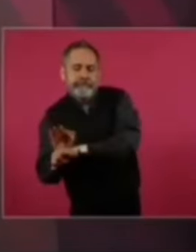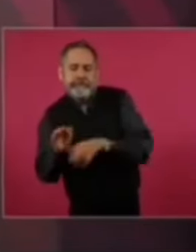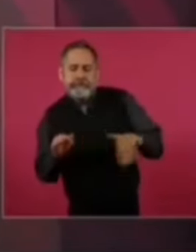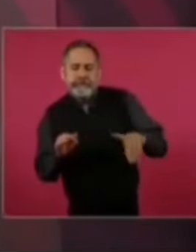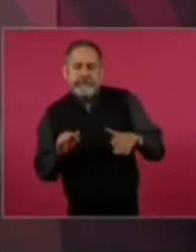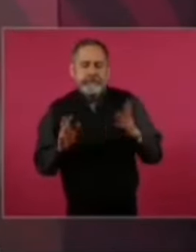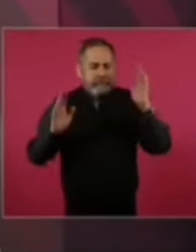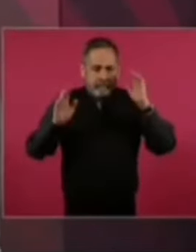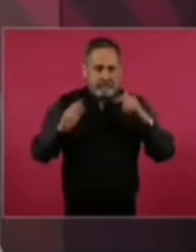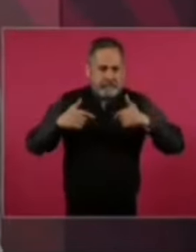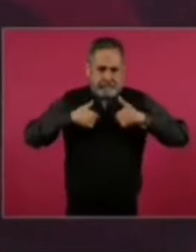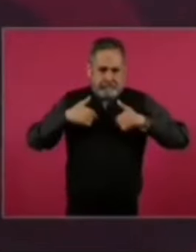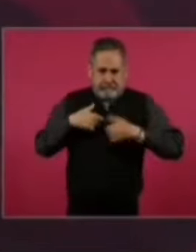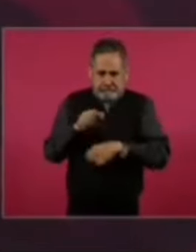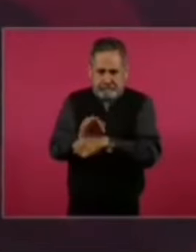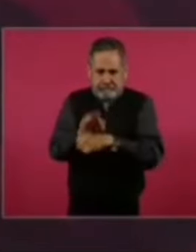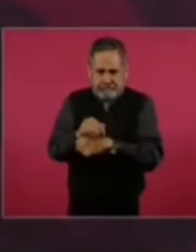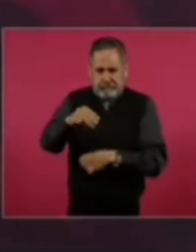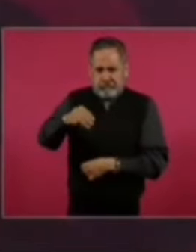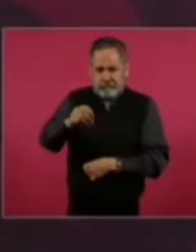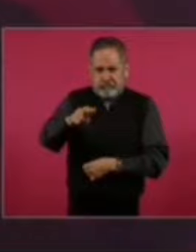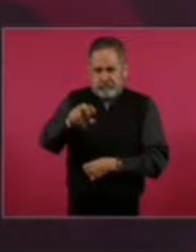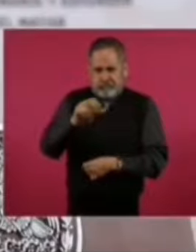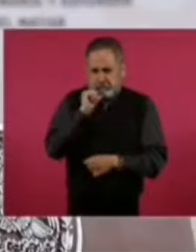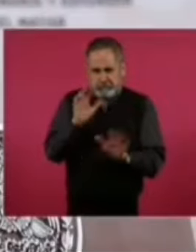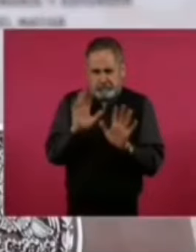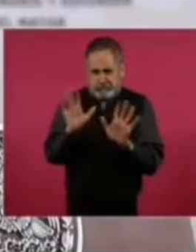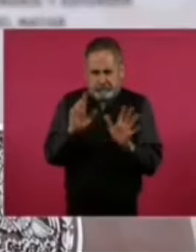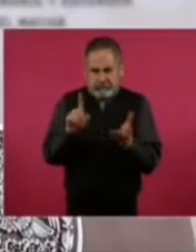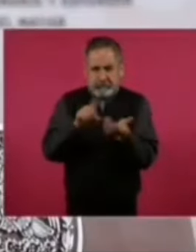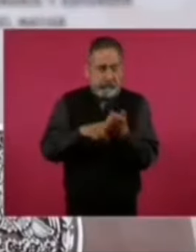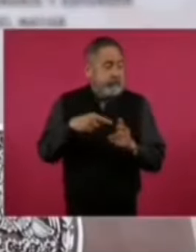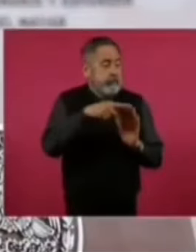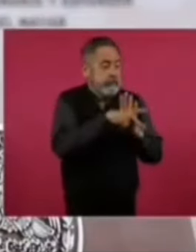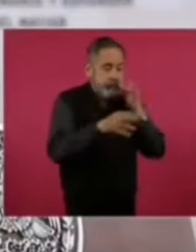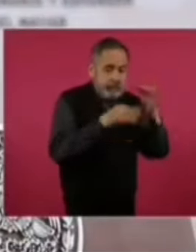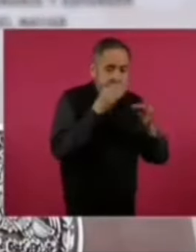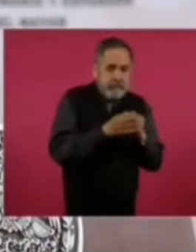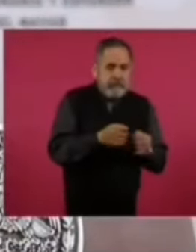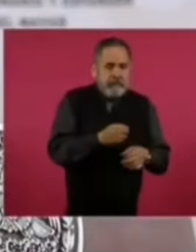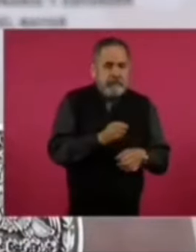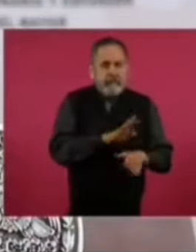esté a favor de Moreno, pero los medios están